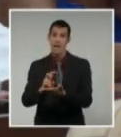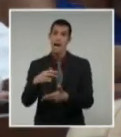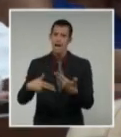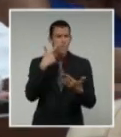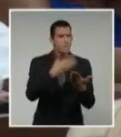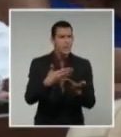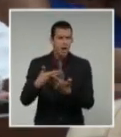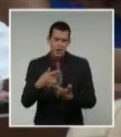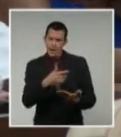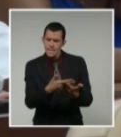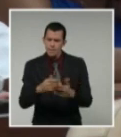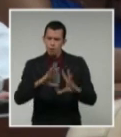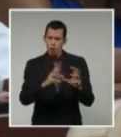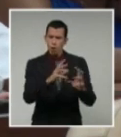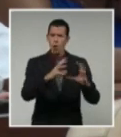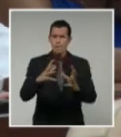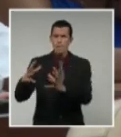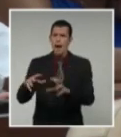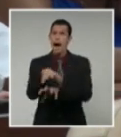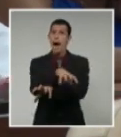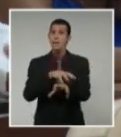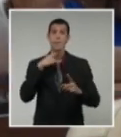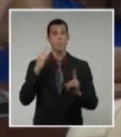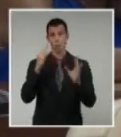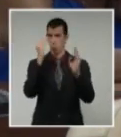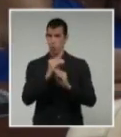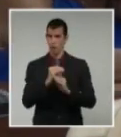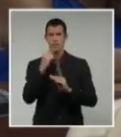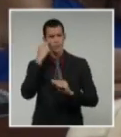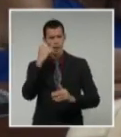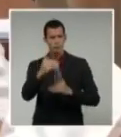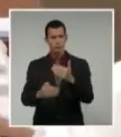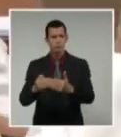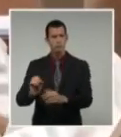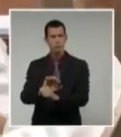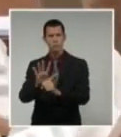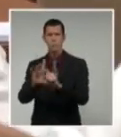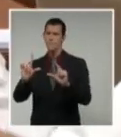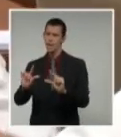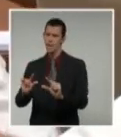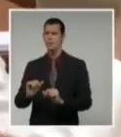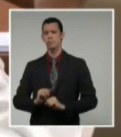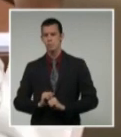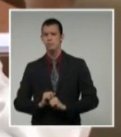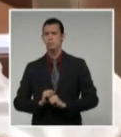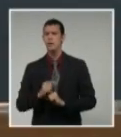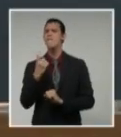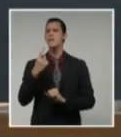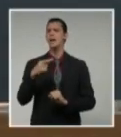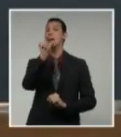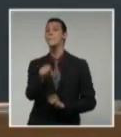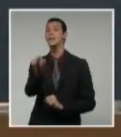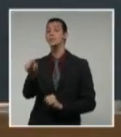una velocidad impresionante faltarían incluso aún muchos más estudios y ensayos para poder decir que se